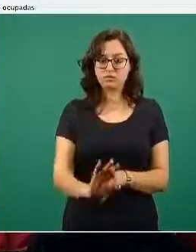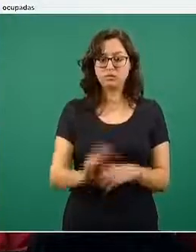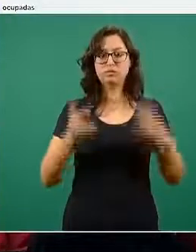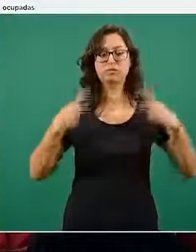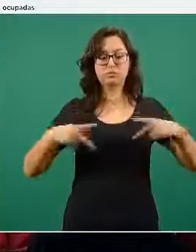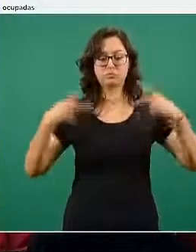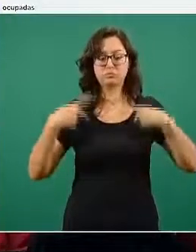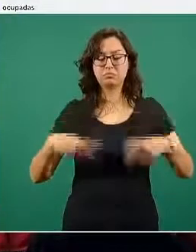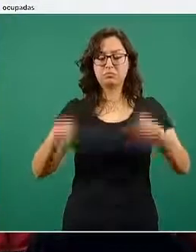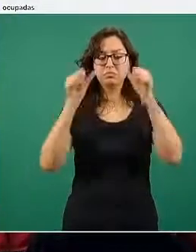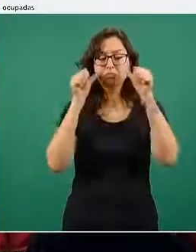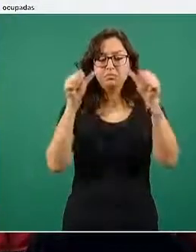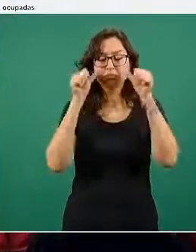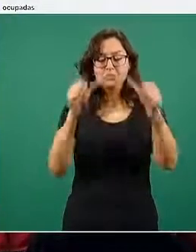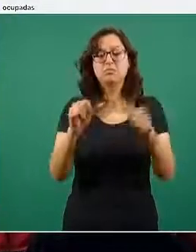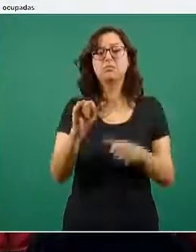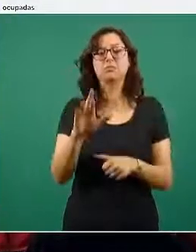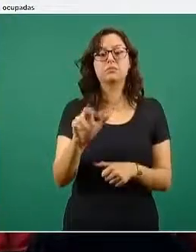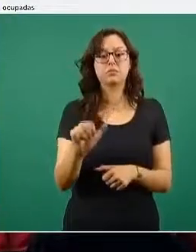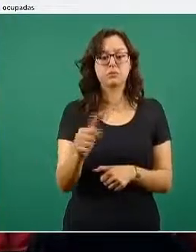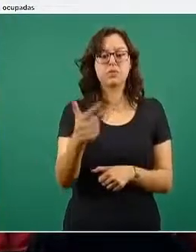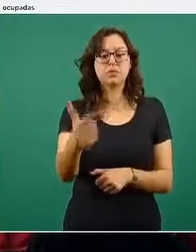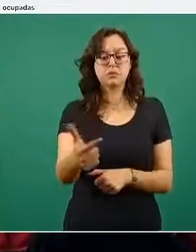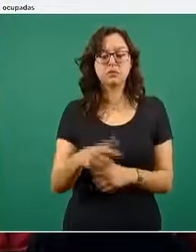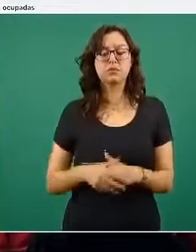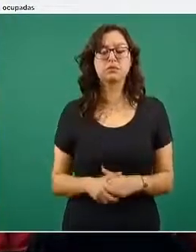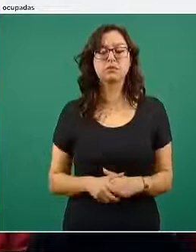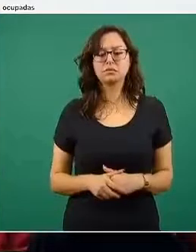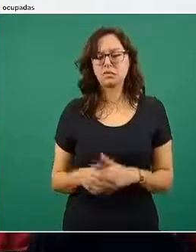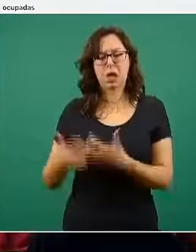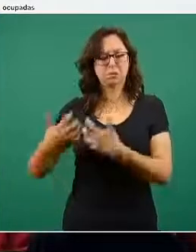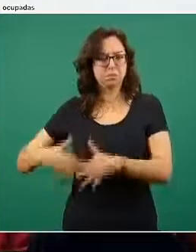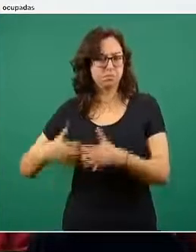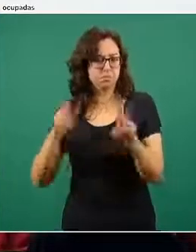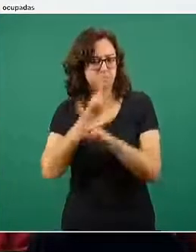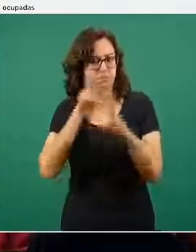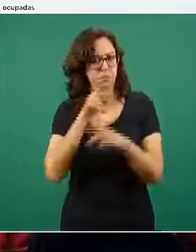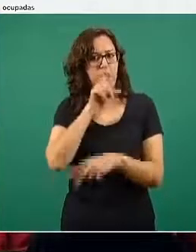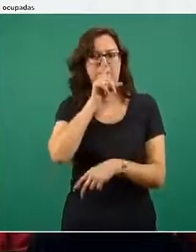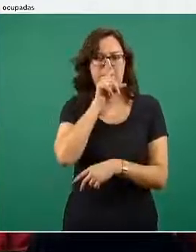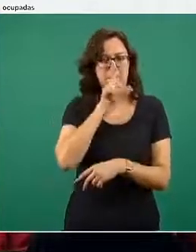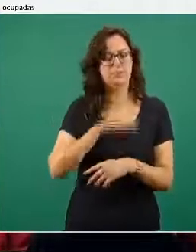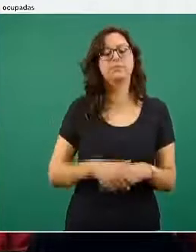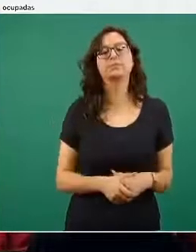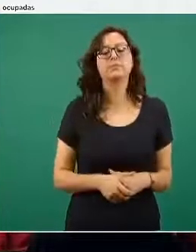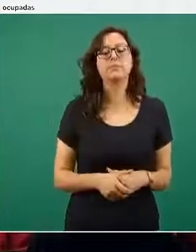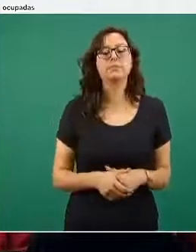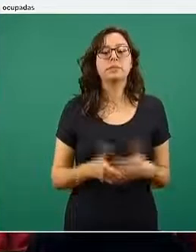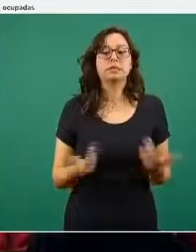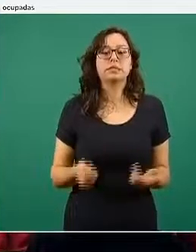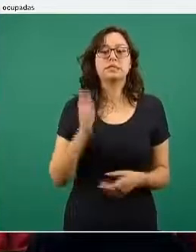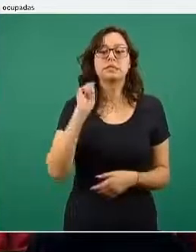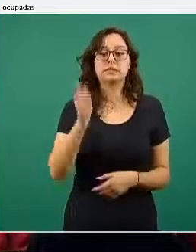con infección respiratoria aguda grave sin un respirador mecánico están ocupadas. Esto quiere decir que de